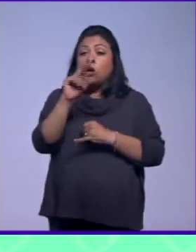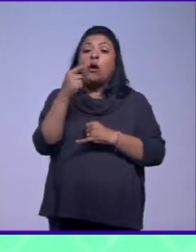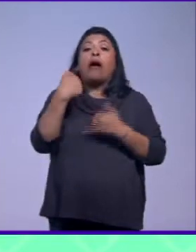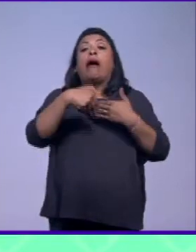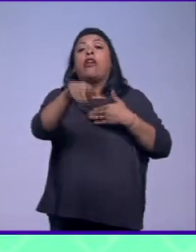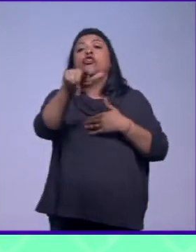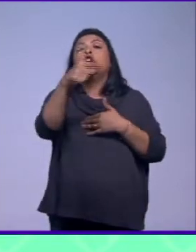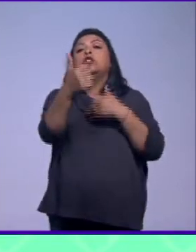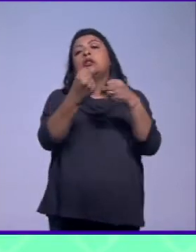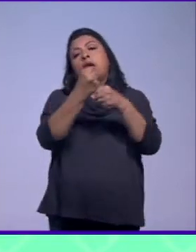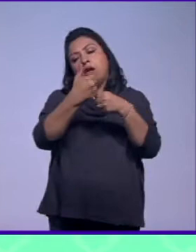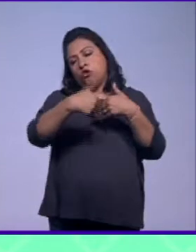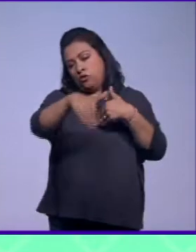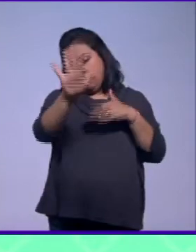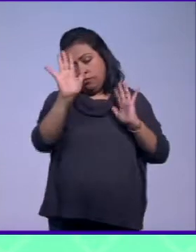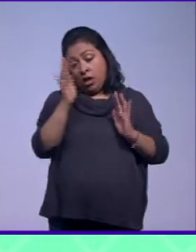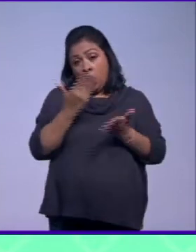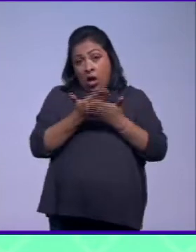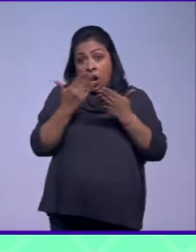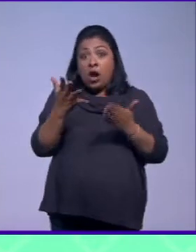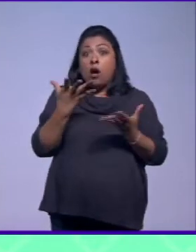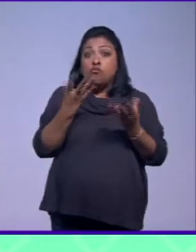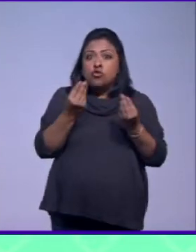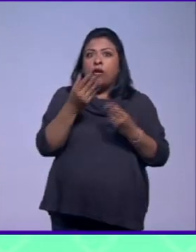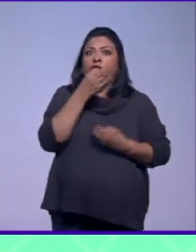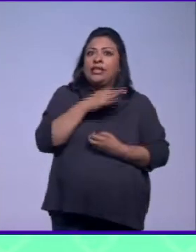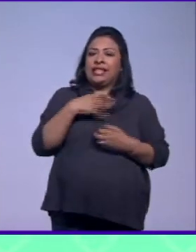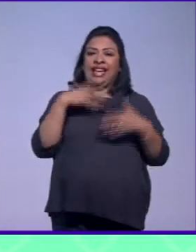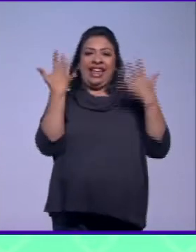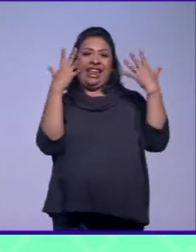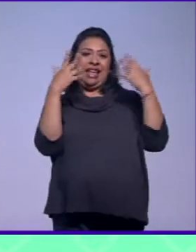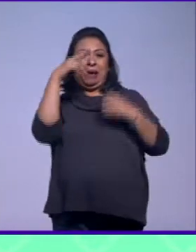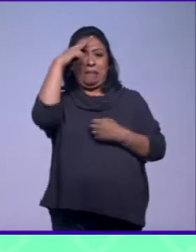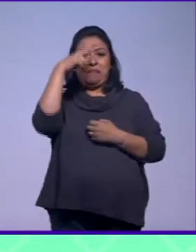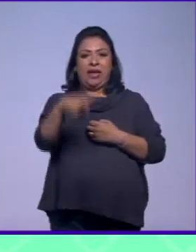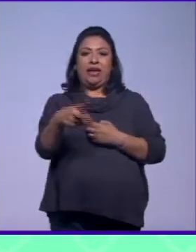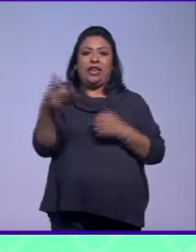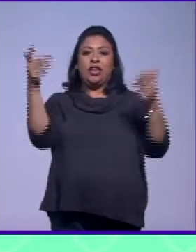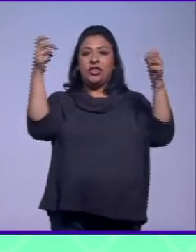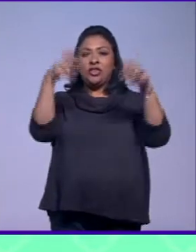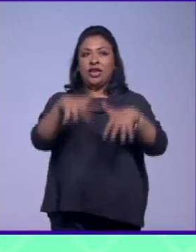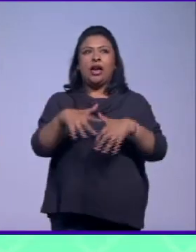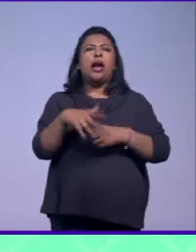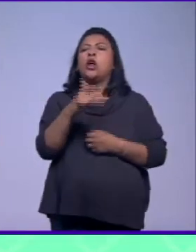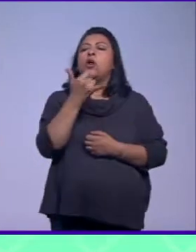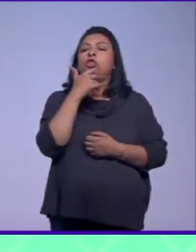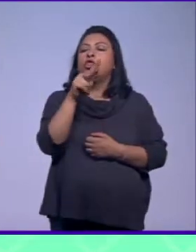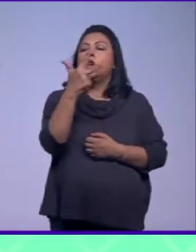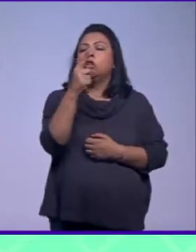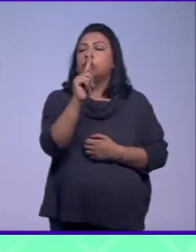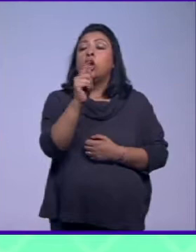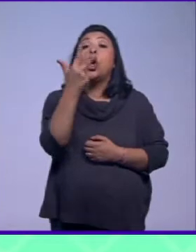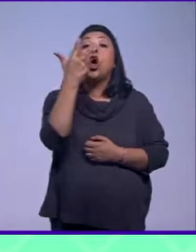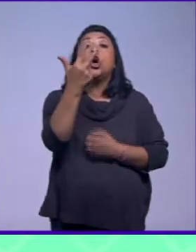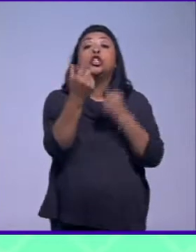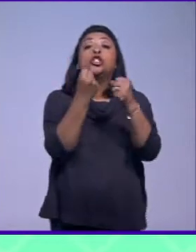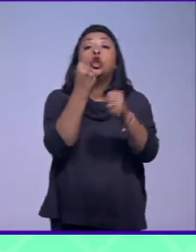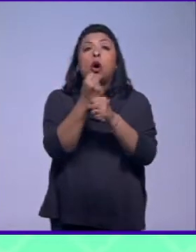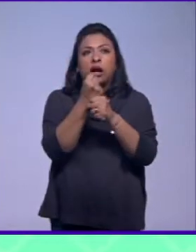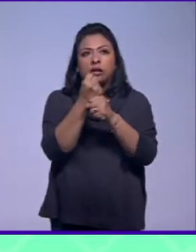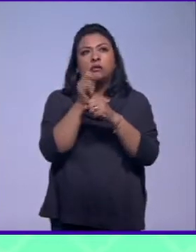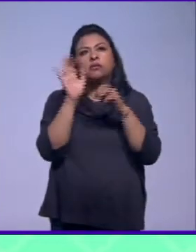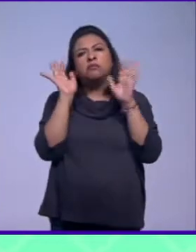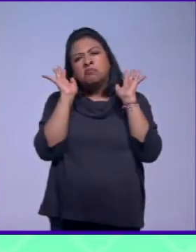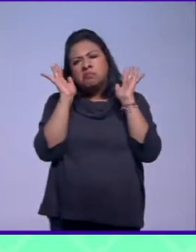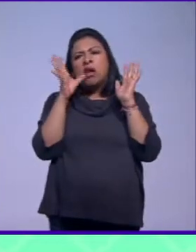años pero por lo pronto ya están muchos celebrando que méxico recibe ocho años ocho años otro mundial ocho años me imagino